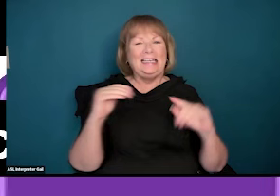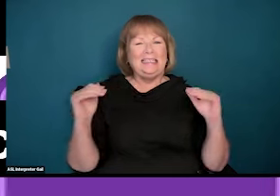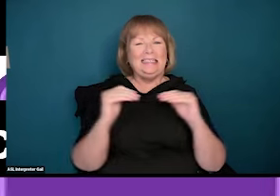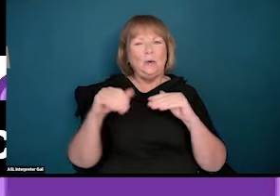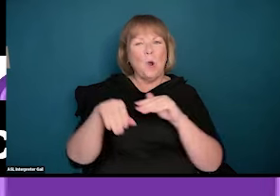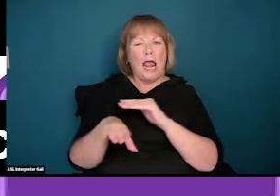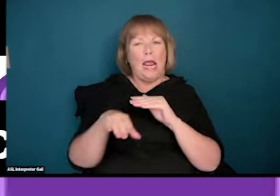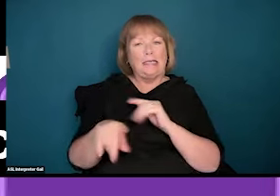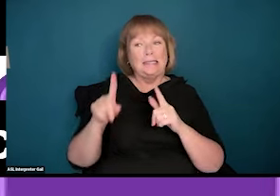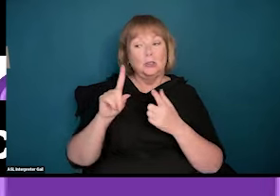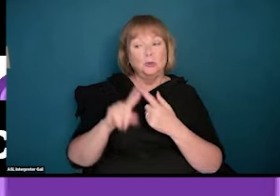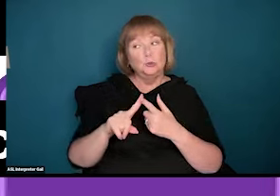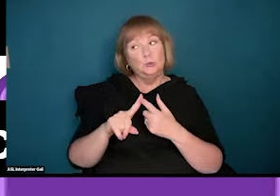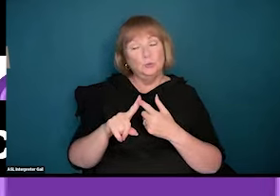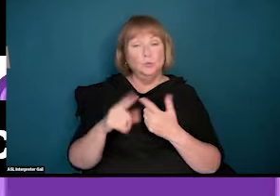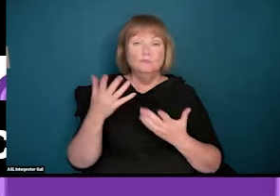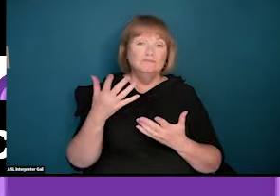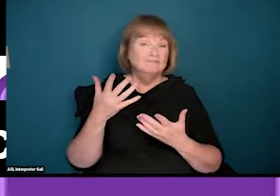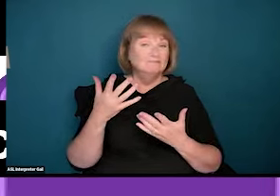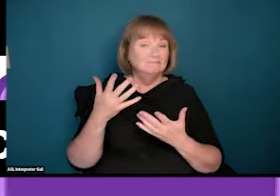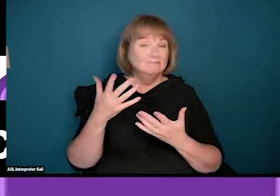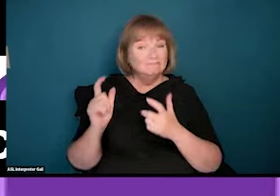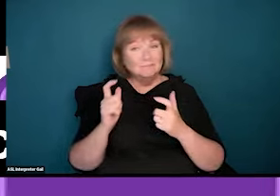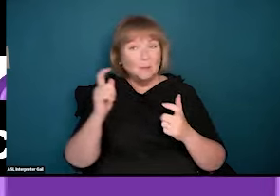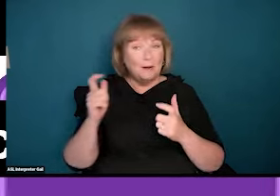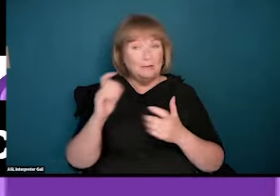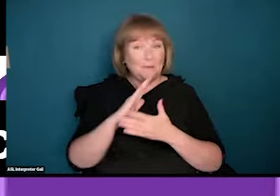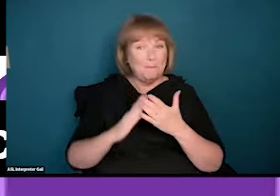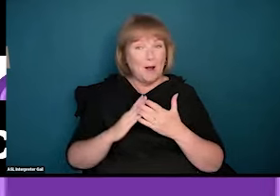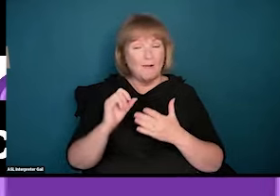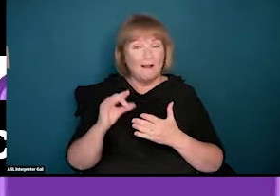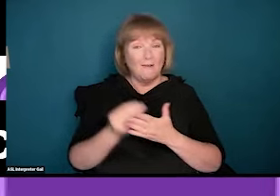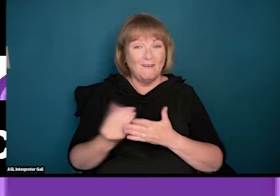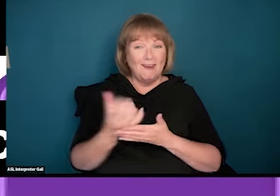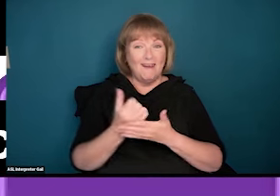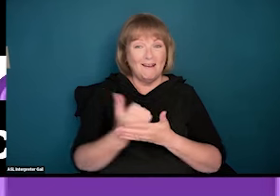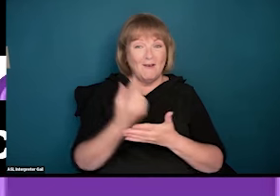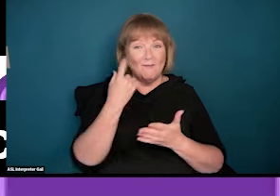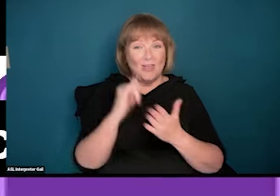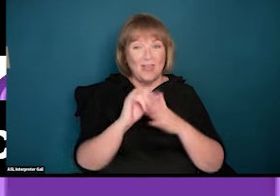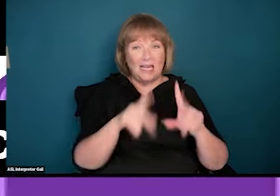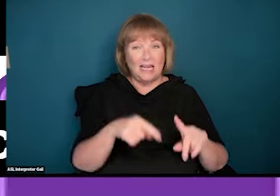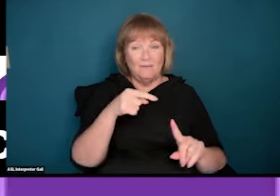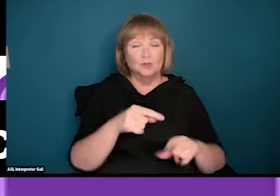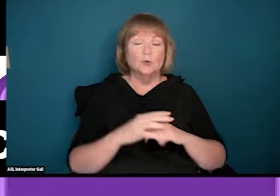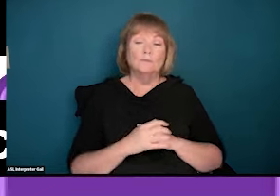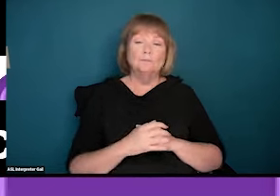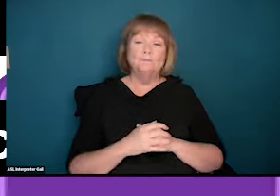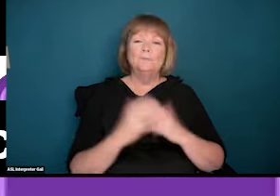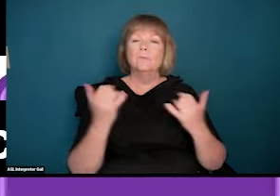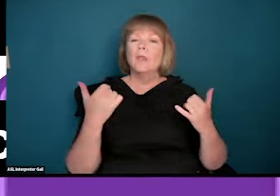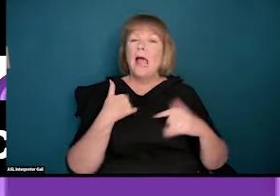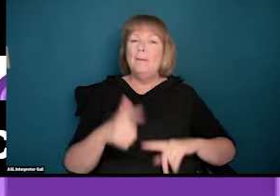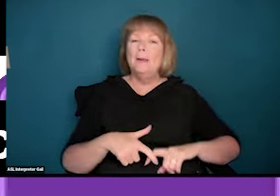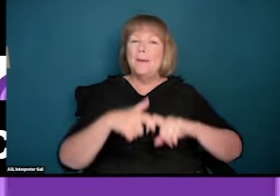observar sus derechos, pero usted no va a tener la